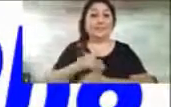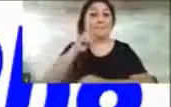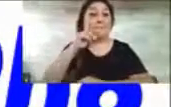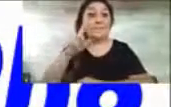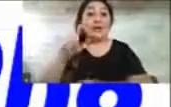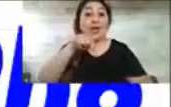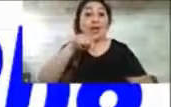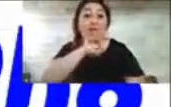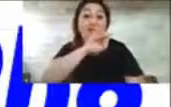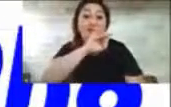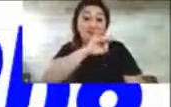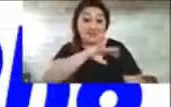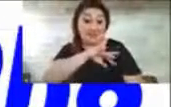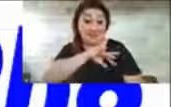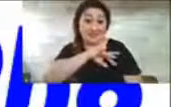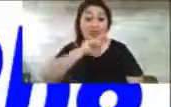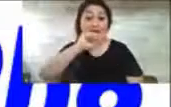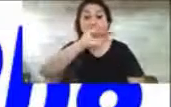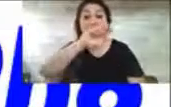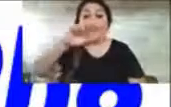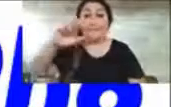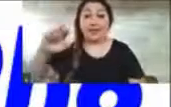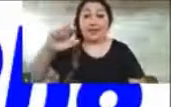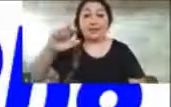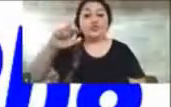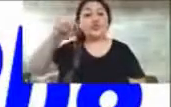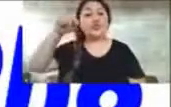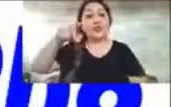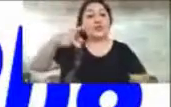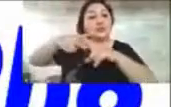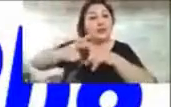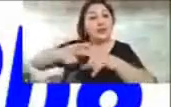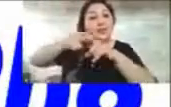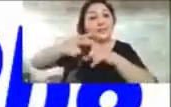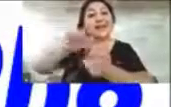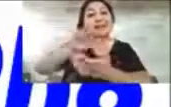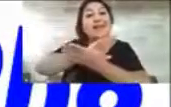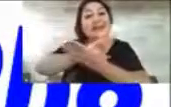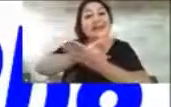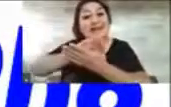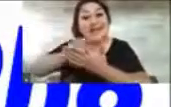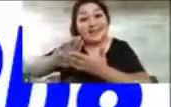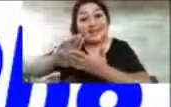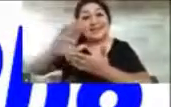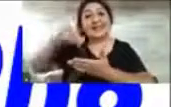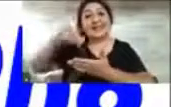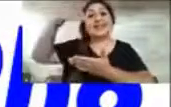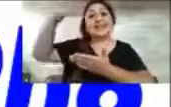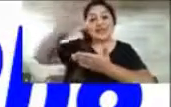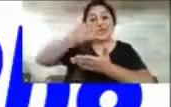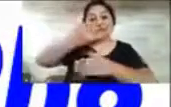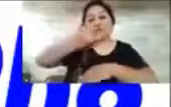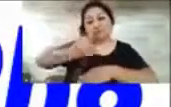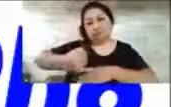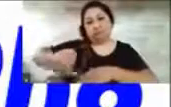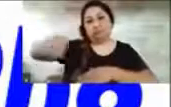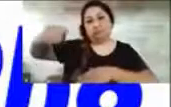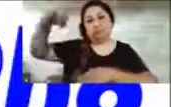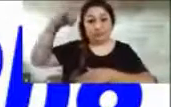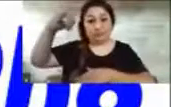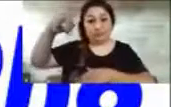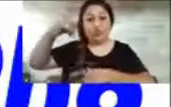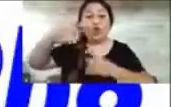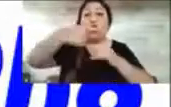chileno, GraphoGame es una herramienta que será gratuita indefinidamente. A diferencia de los